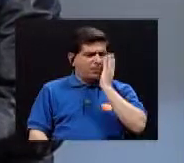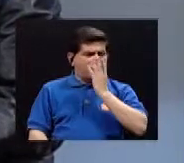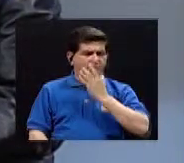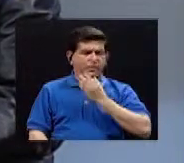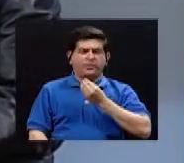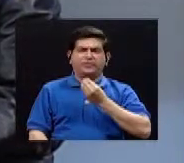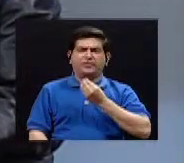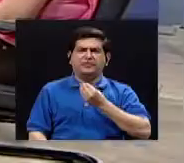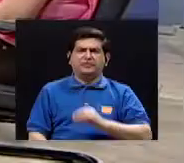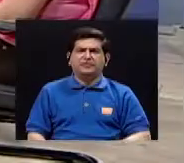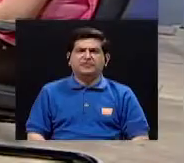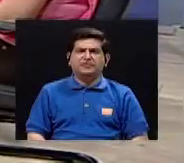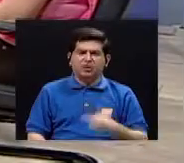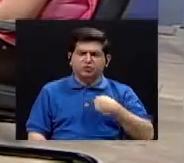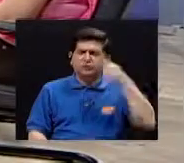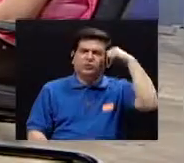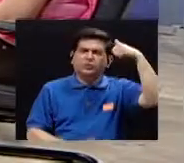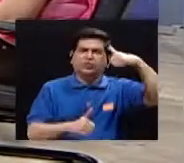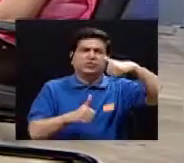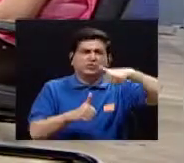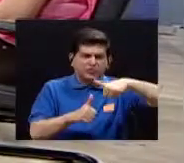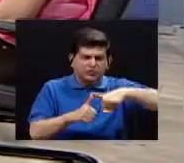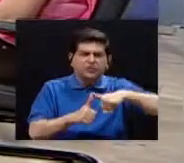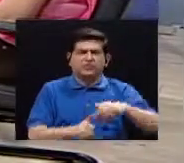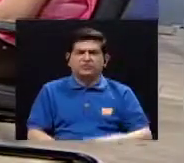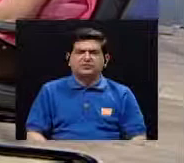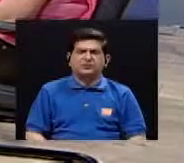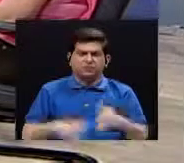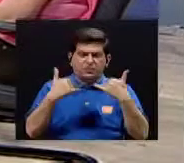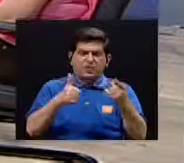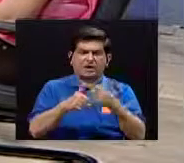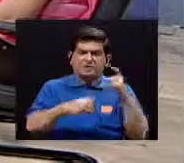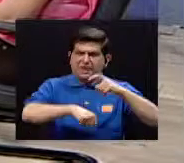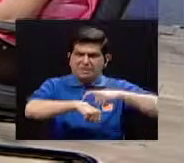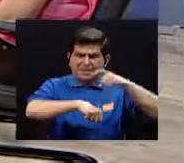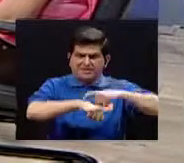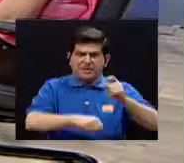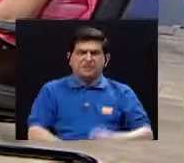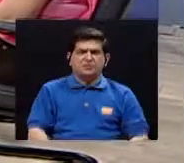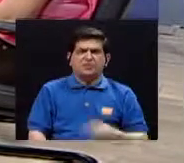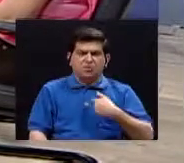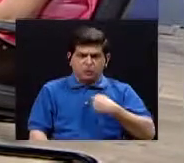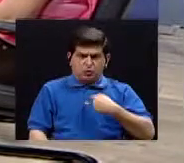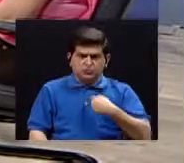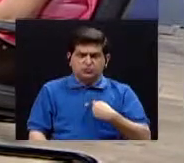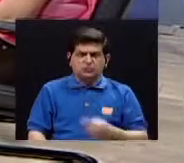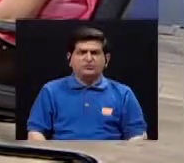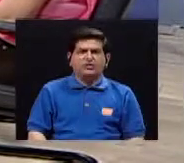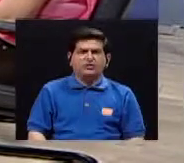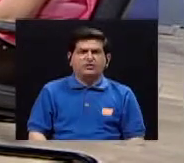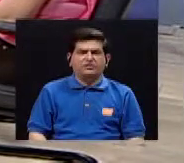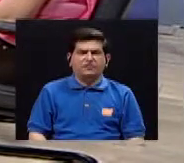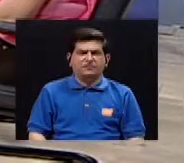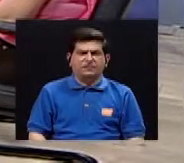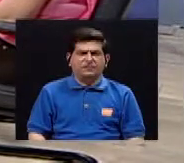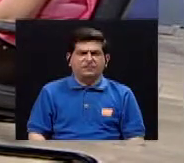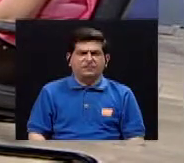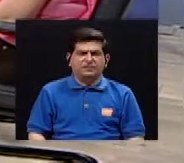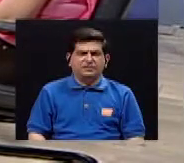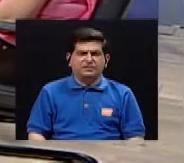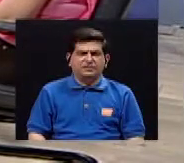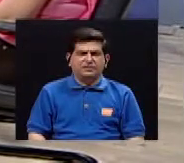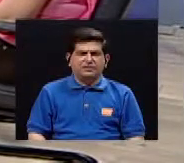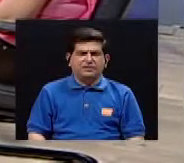fue muy bonito por eso porque yo me acuerdo que jugaron el primer tiempo y entonces yo me fui durante él